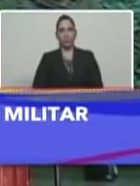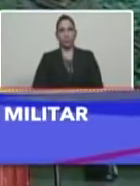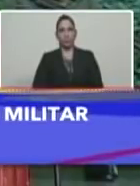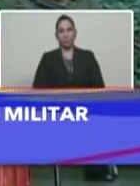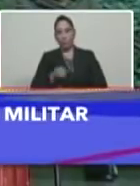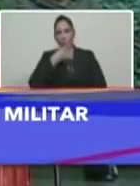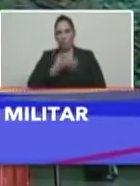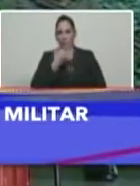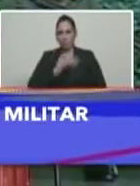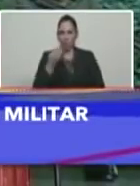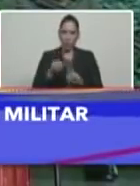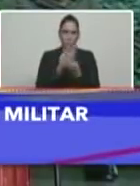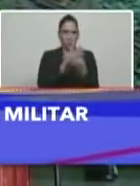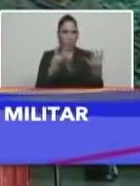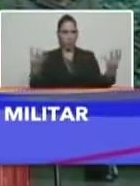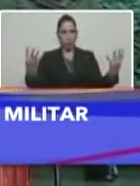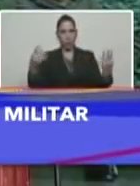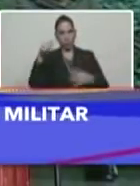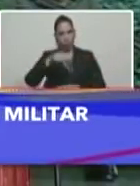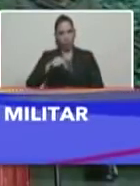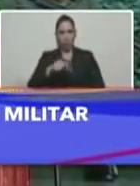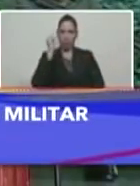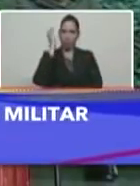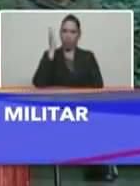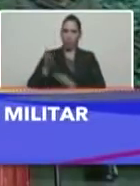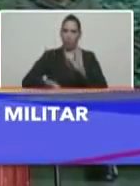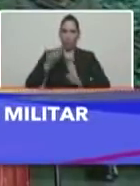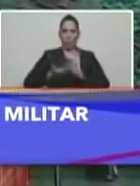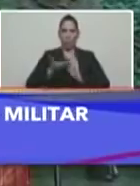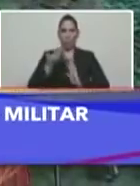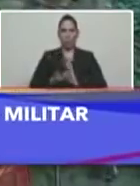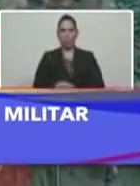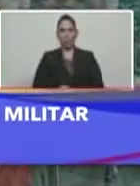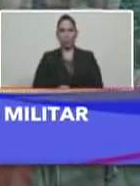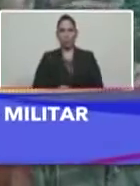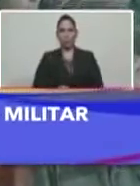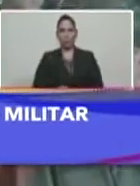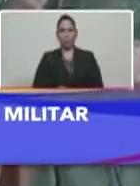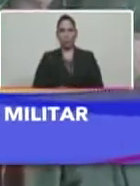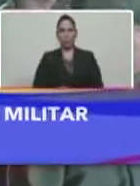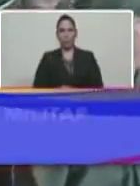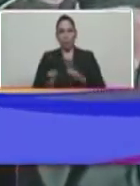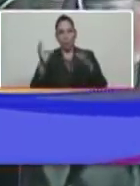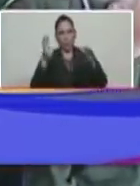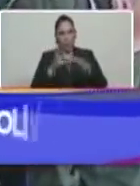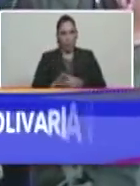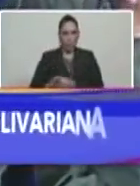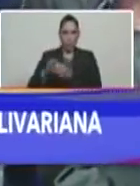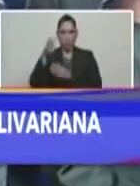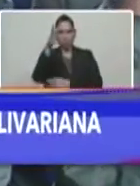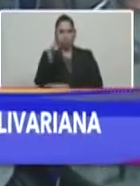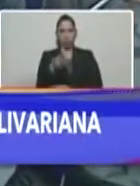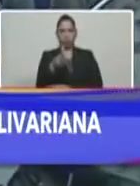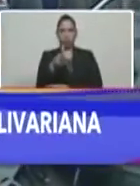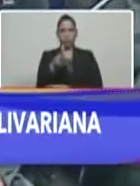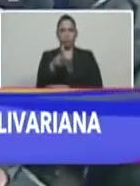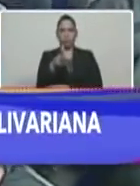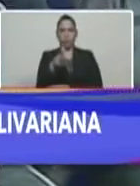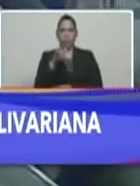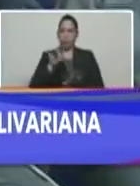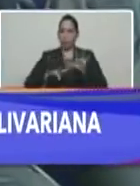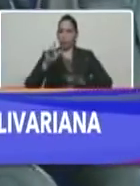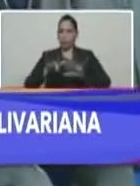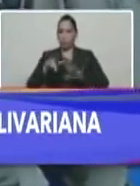Buenas tardes a todos los presentes en este majestuoso acto, a quienes nos siguen a través de los medios de comunicación social y por medio de las redes